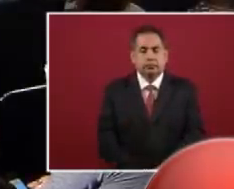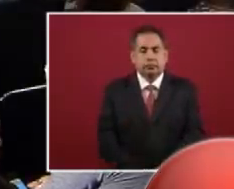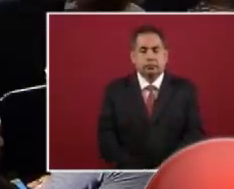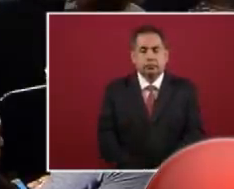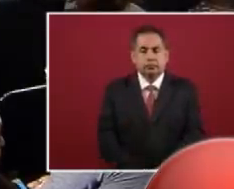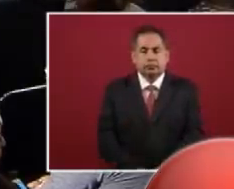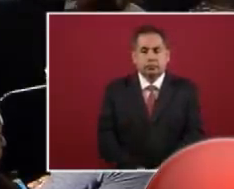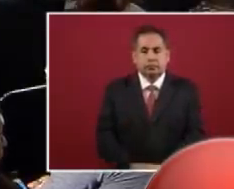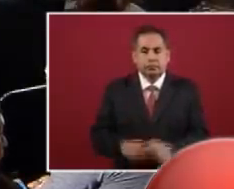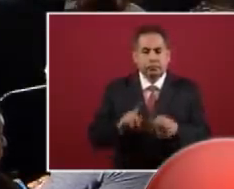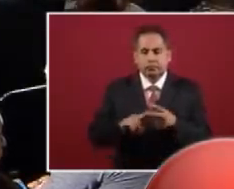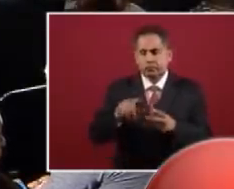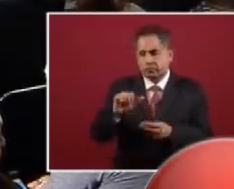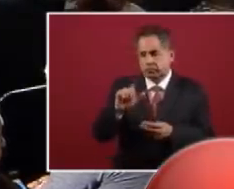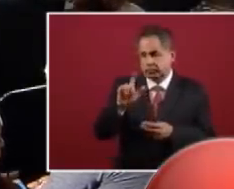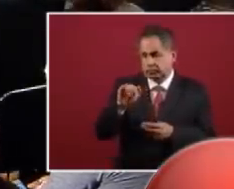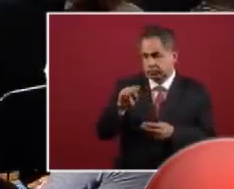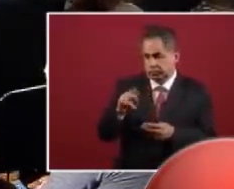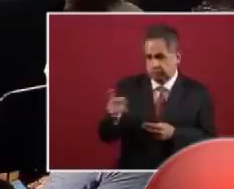con Albino.